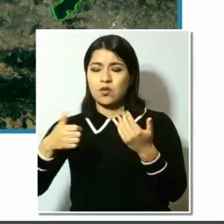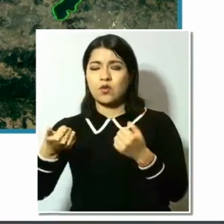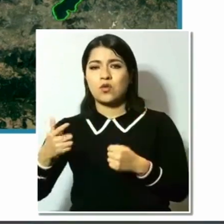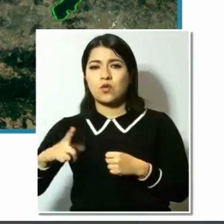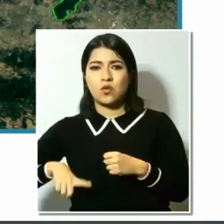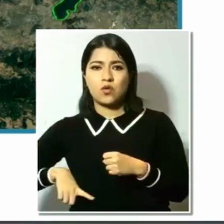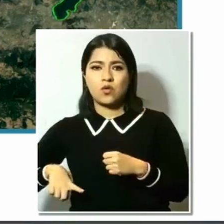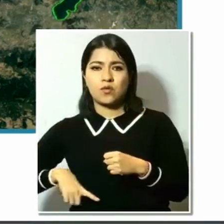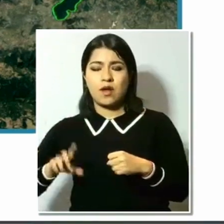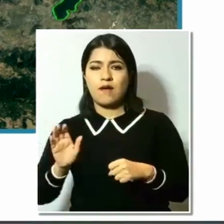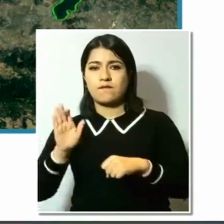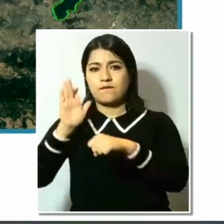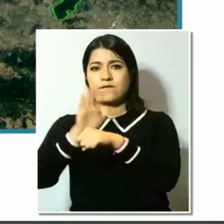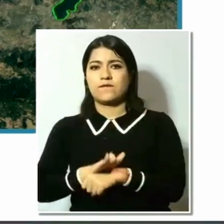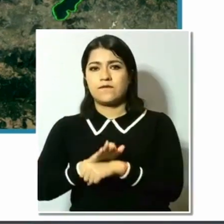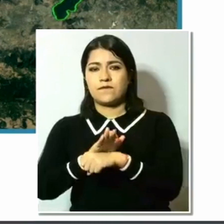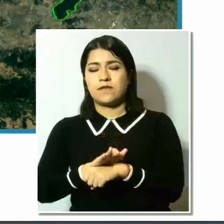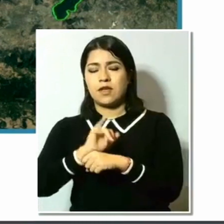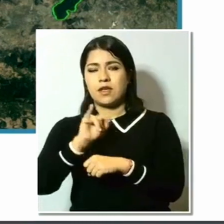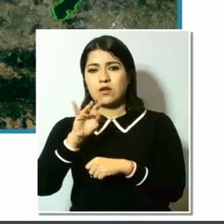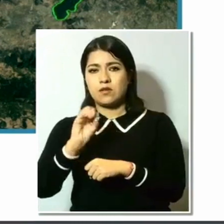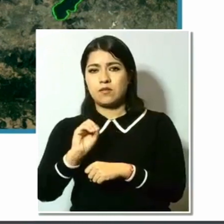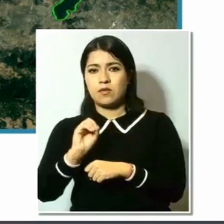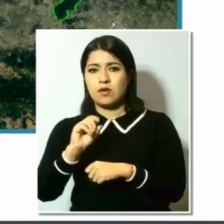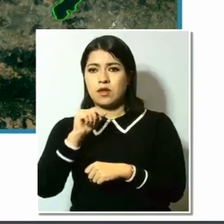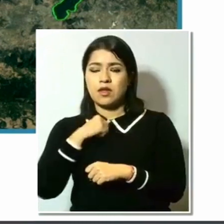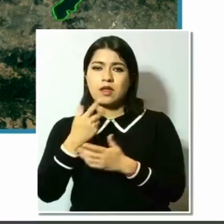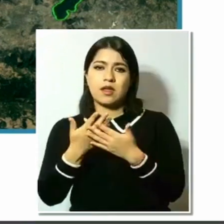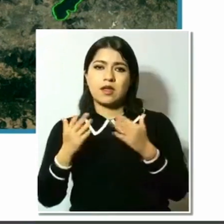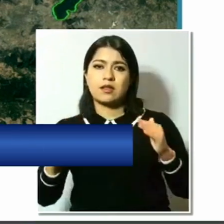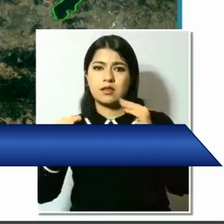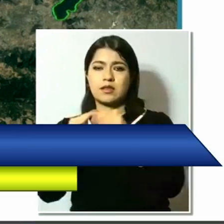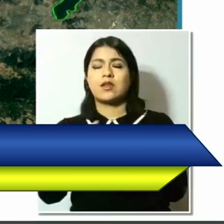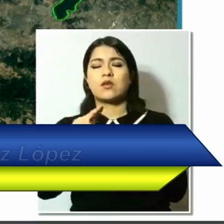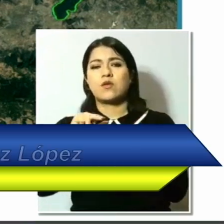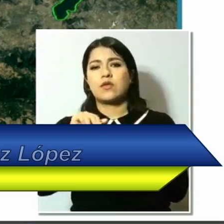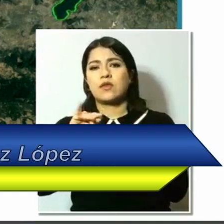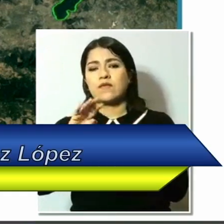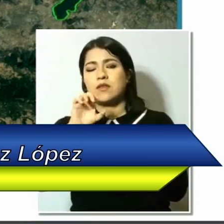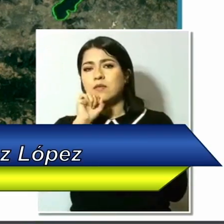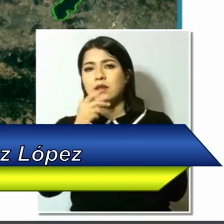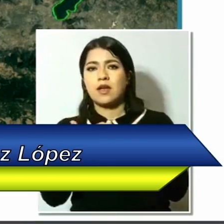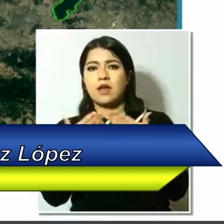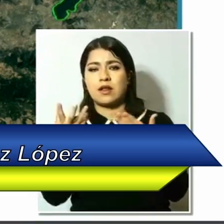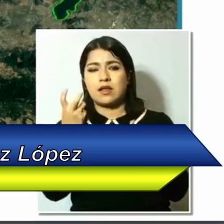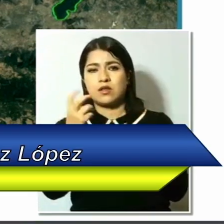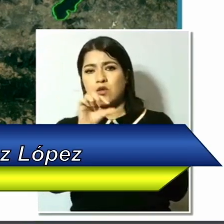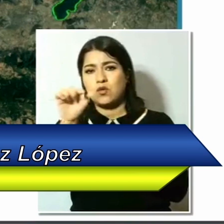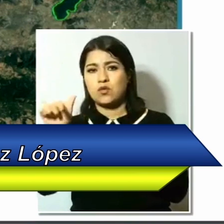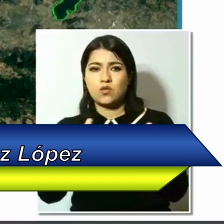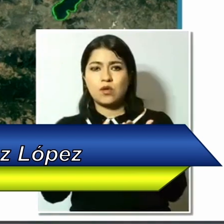San Jerónimo Purenchécuaro, Tariaqueri y el Cerro de la Nieve. Y ahora estas son otras